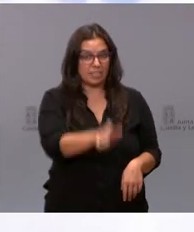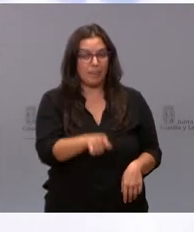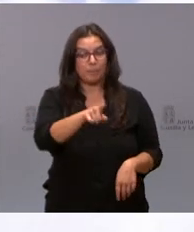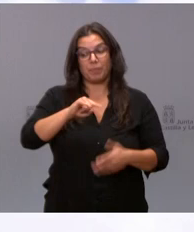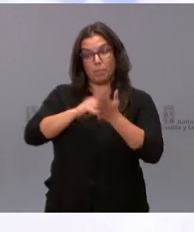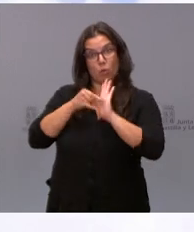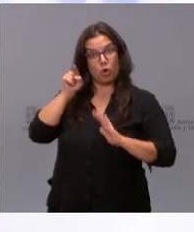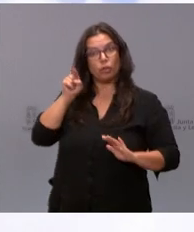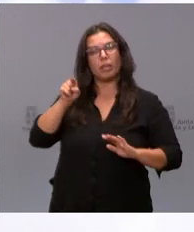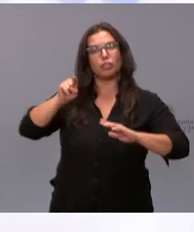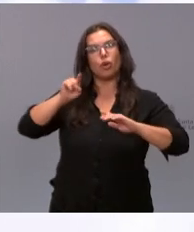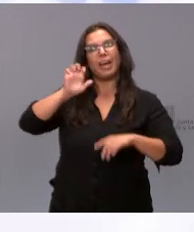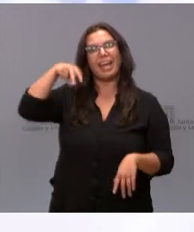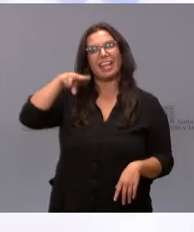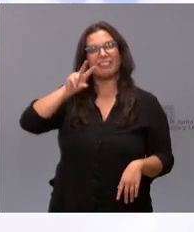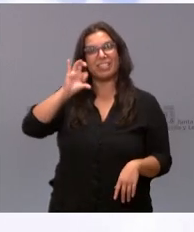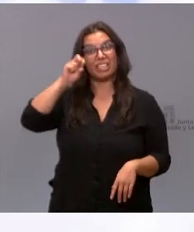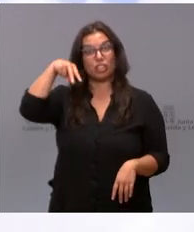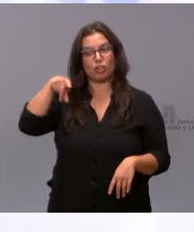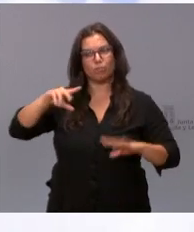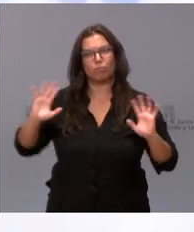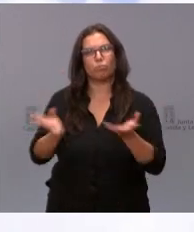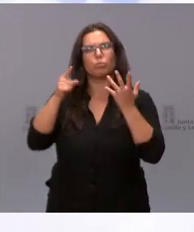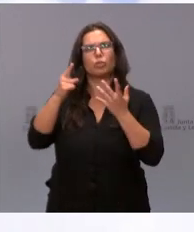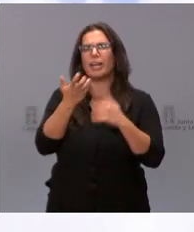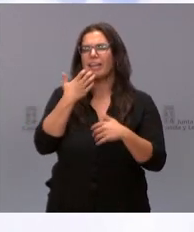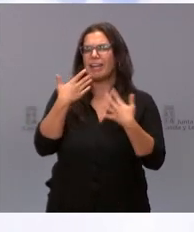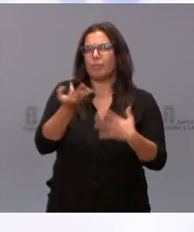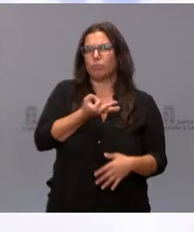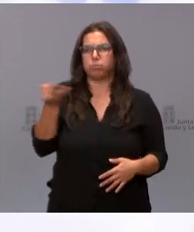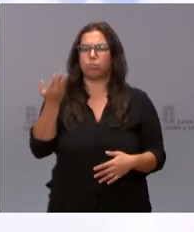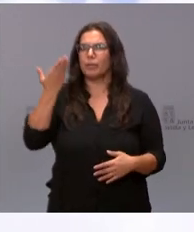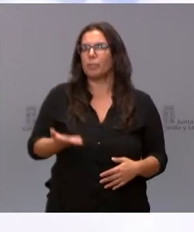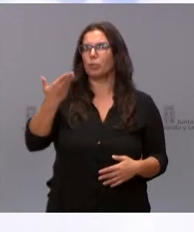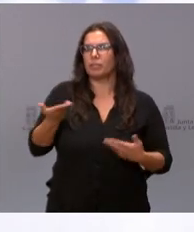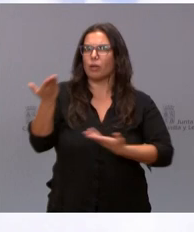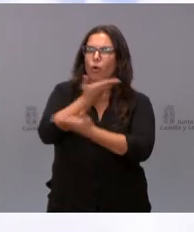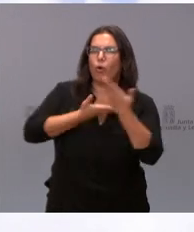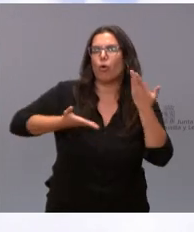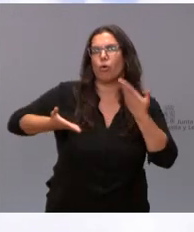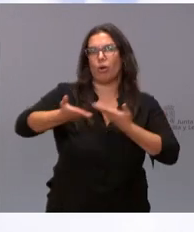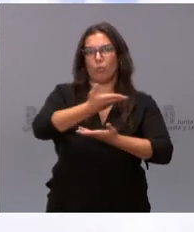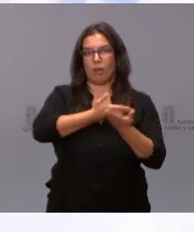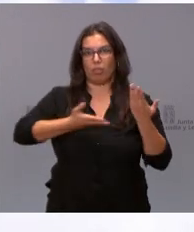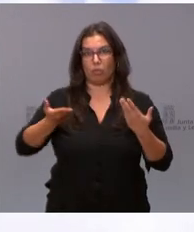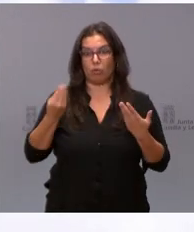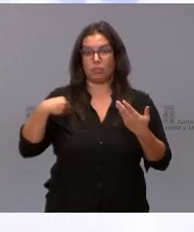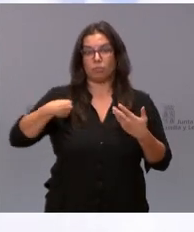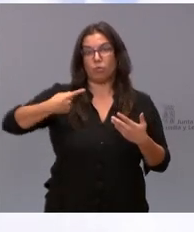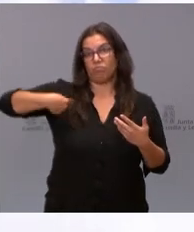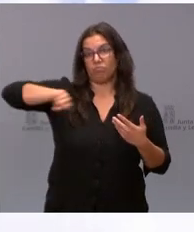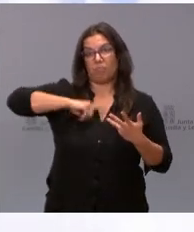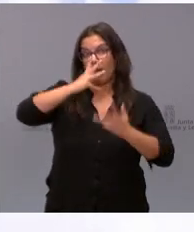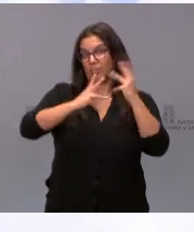de visión es un ejemplo de la importancia de la colaboración entre las administraciones públicas